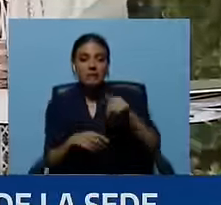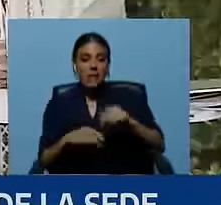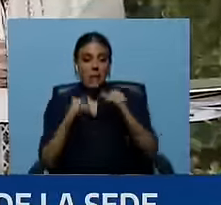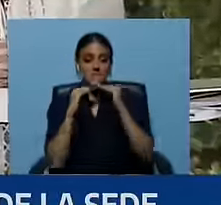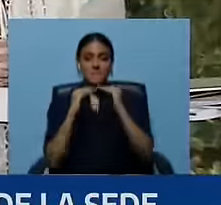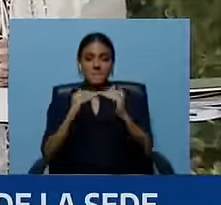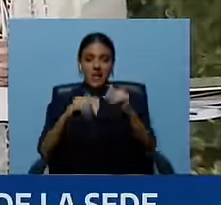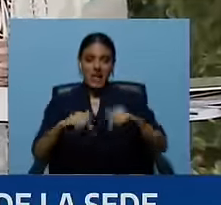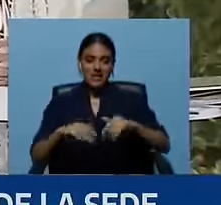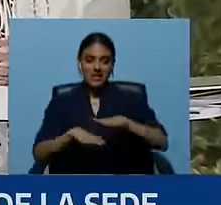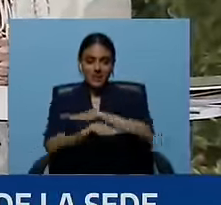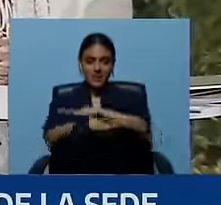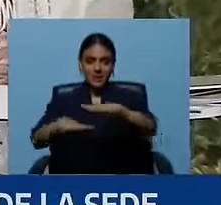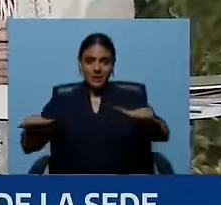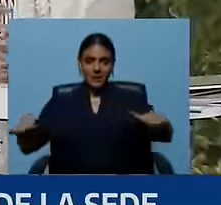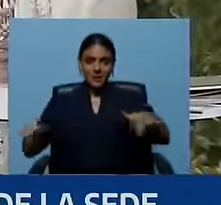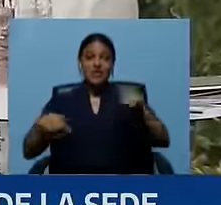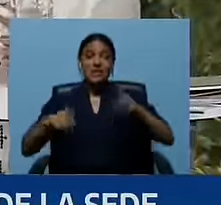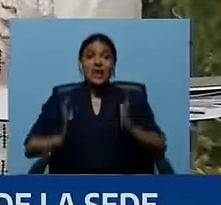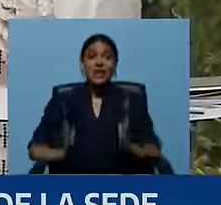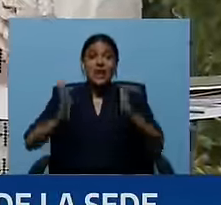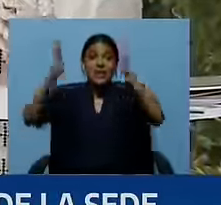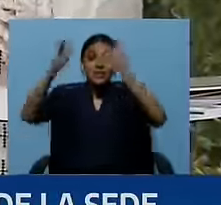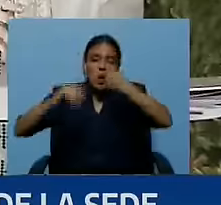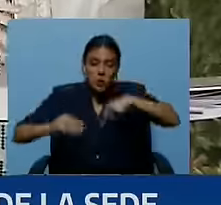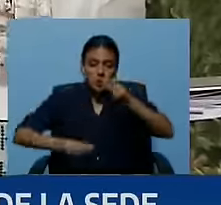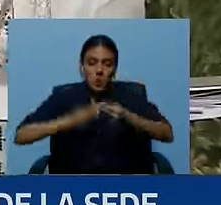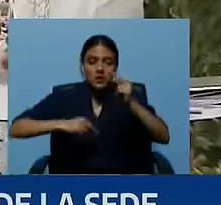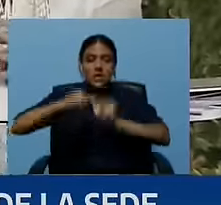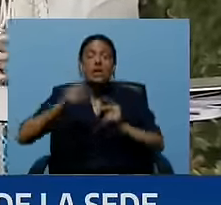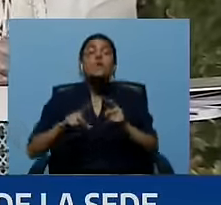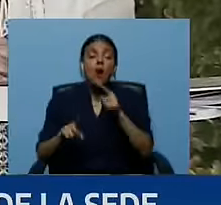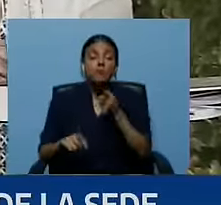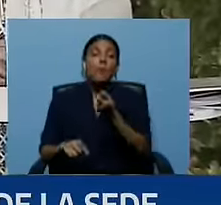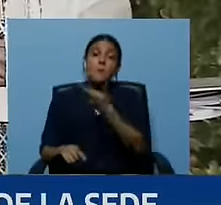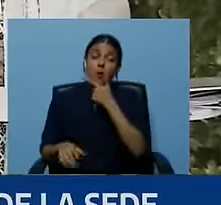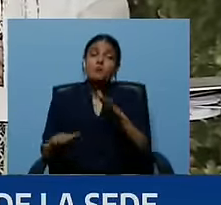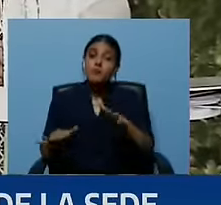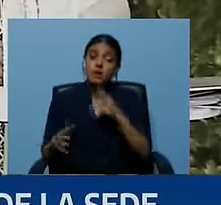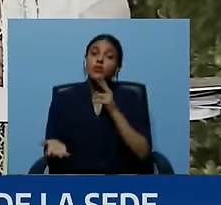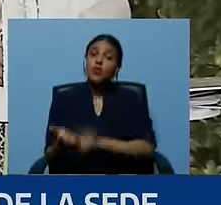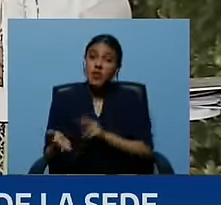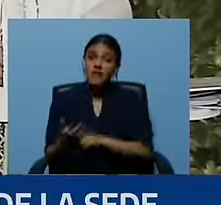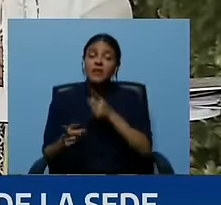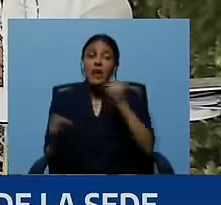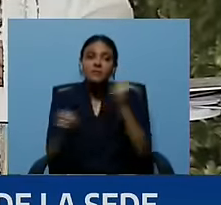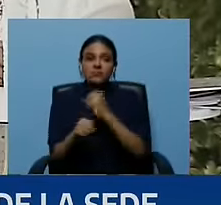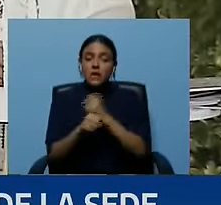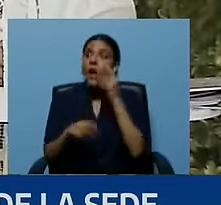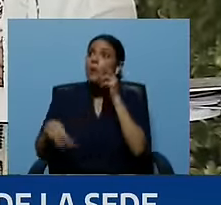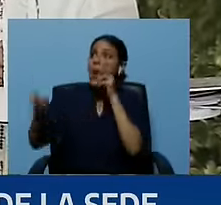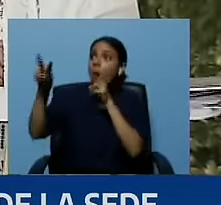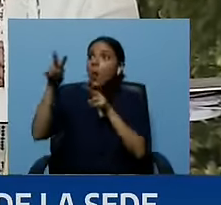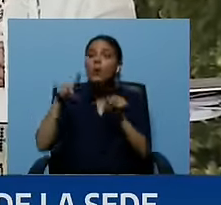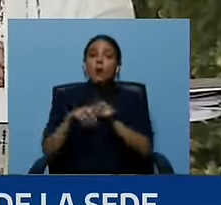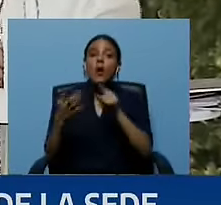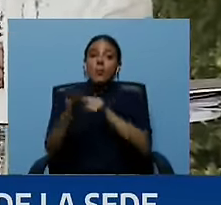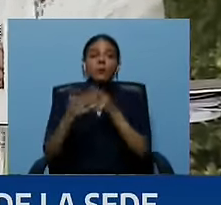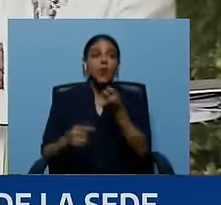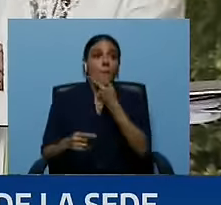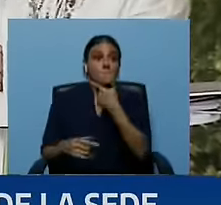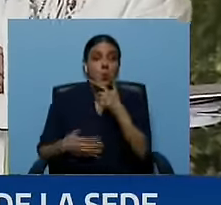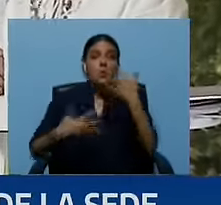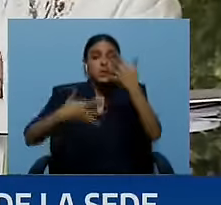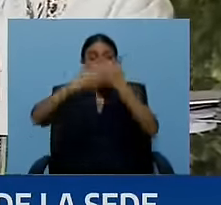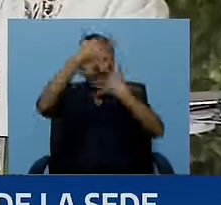baja de este edificio en construcción, muy hermoso. Ese trabajo cinético que han colocado allá con los colores